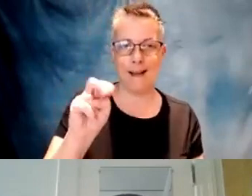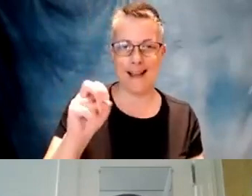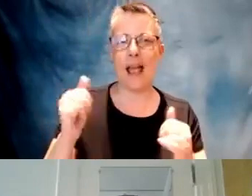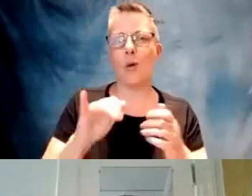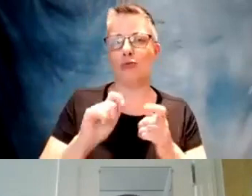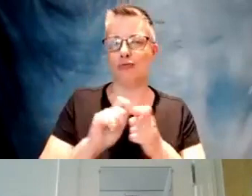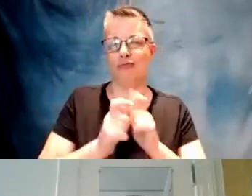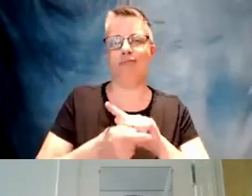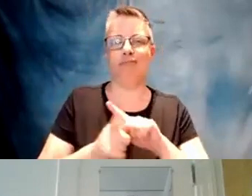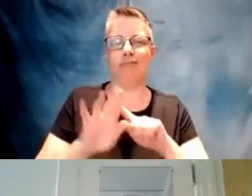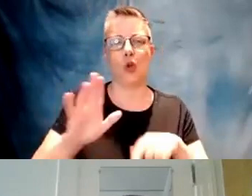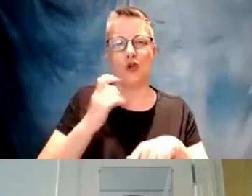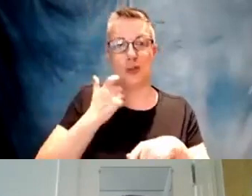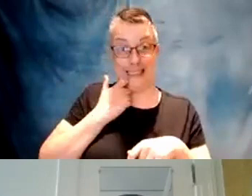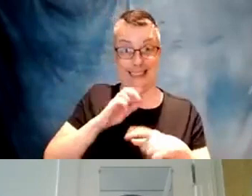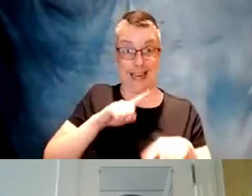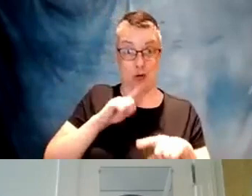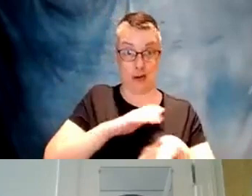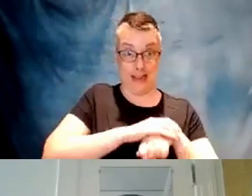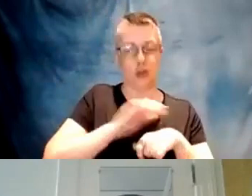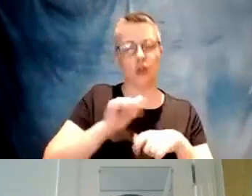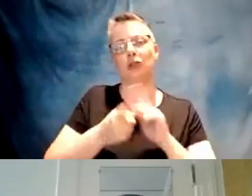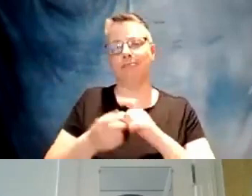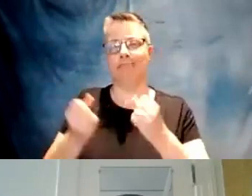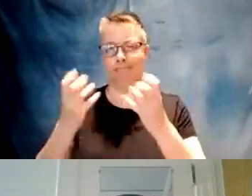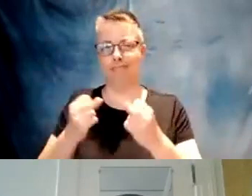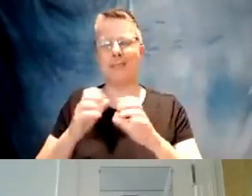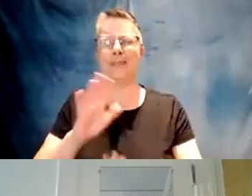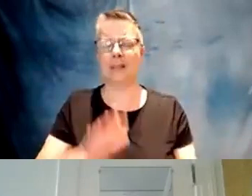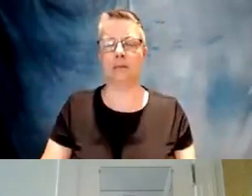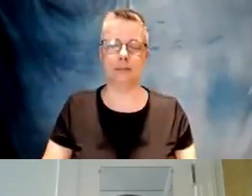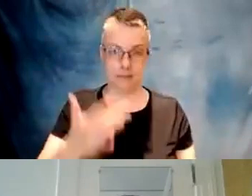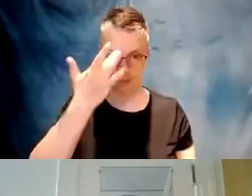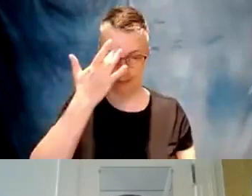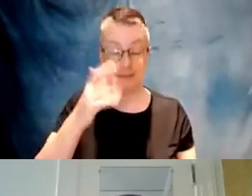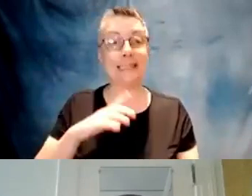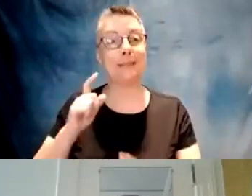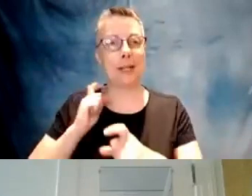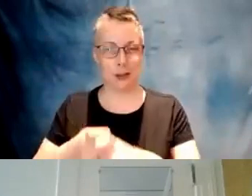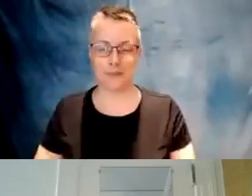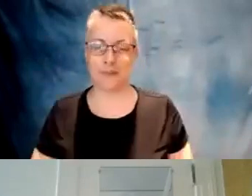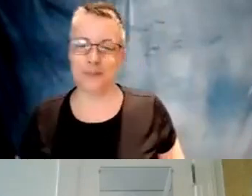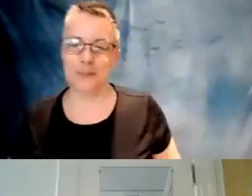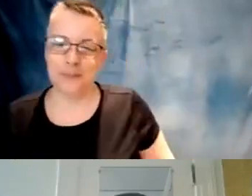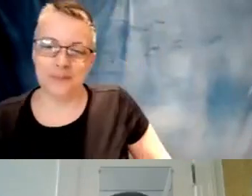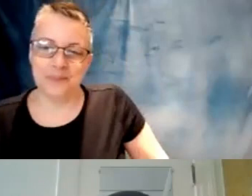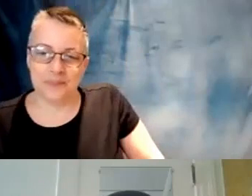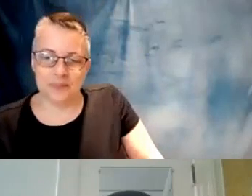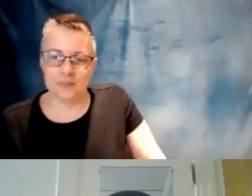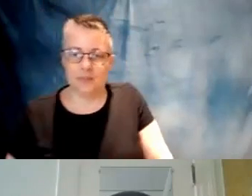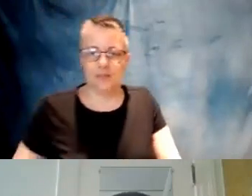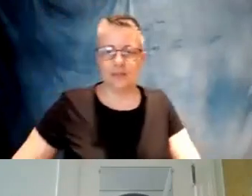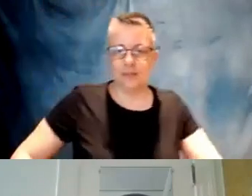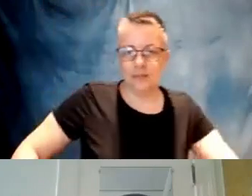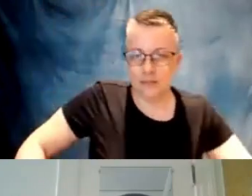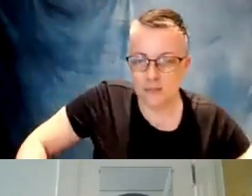escribir. Mi padre entendía inglés, pero no hablaba inglés. Como Daphne fui la